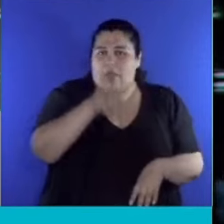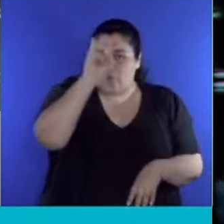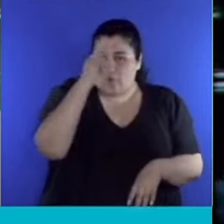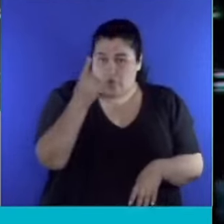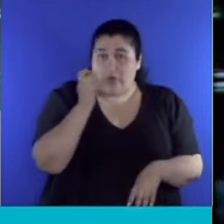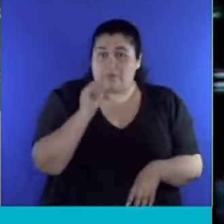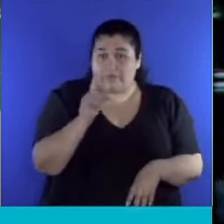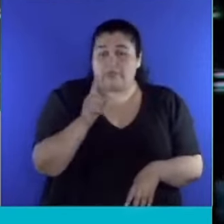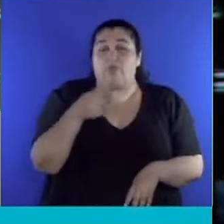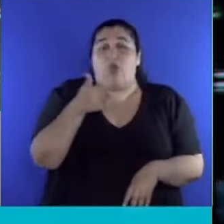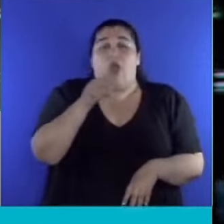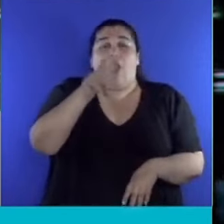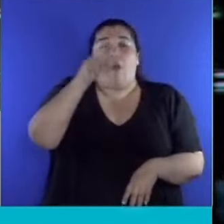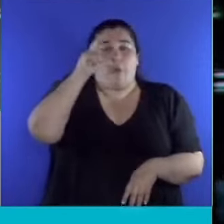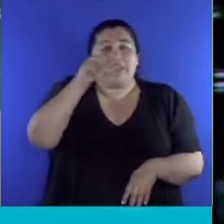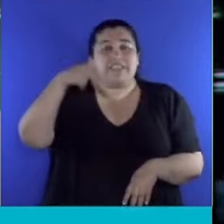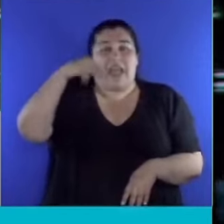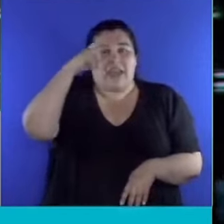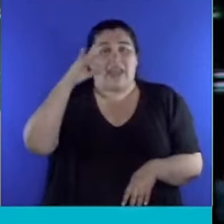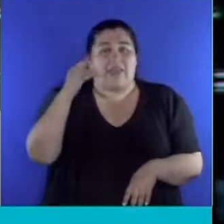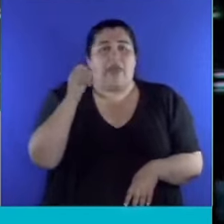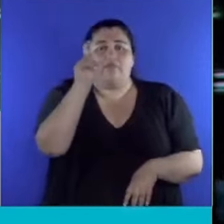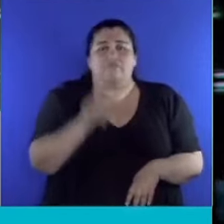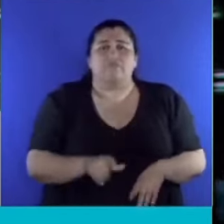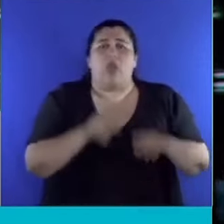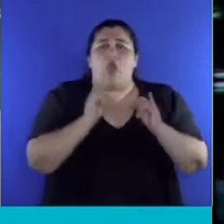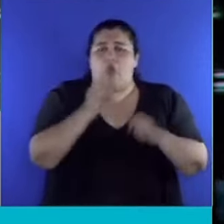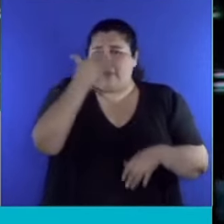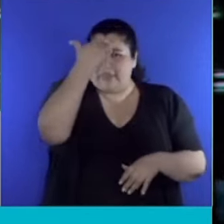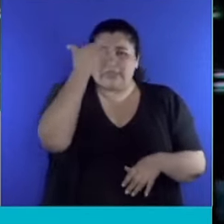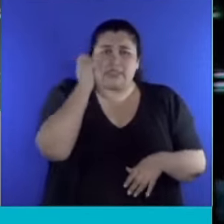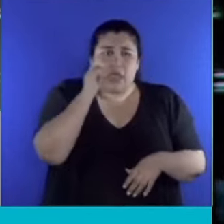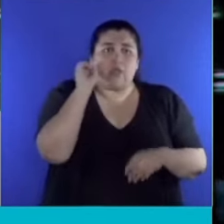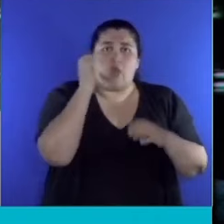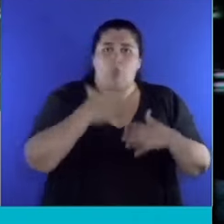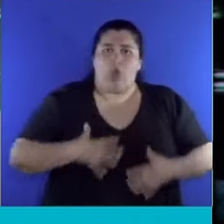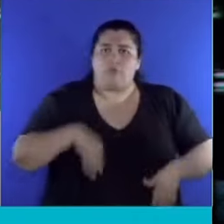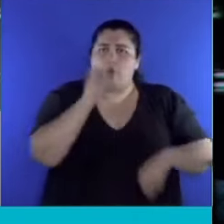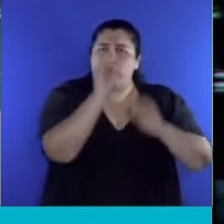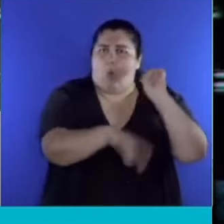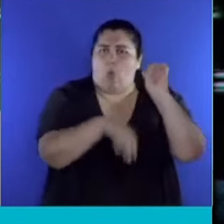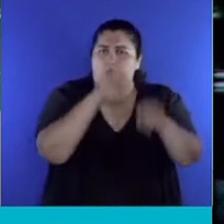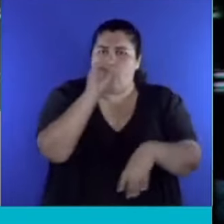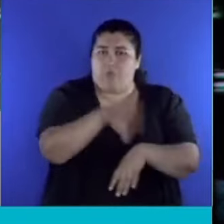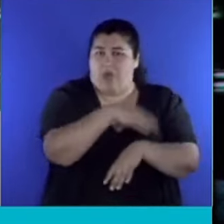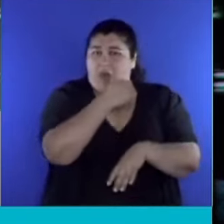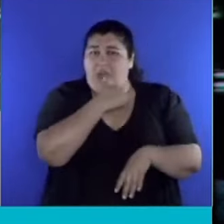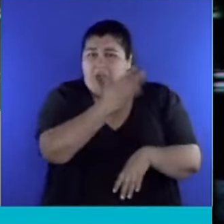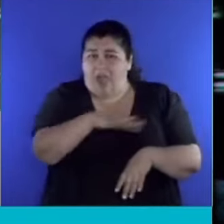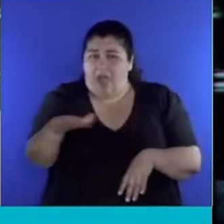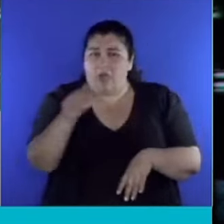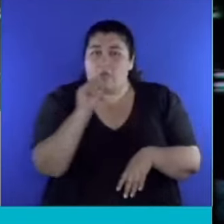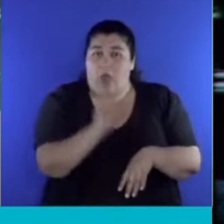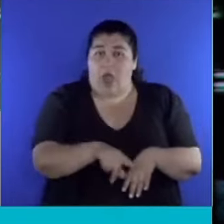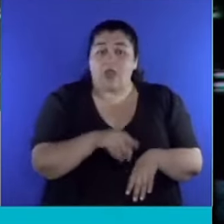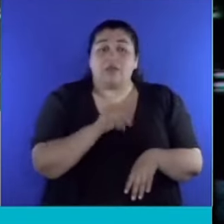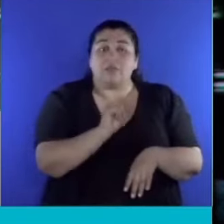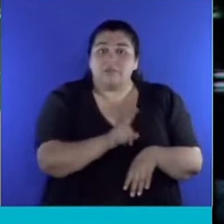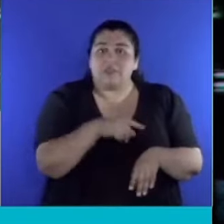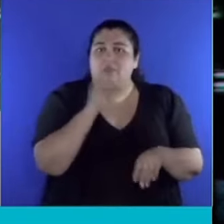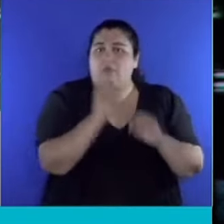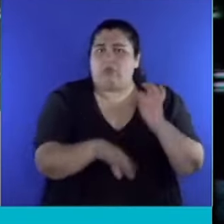de floreal abellaneda un pibe de apenas 15 años a quien encontraron